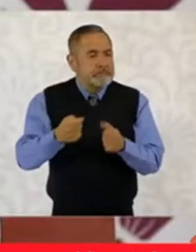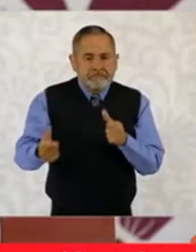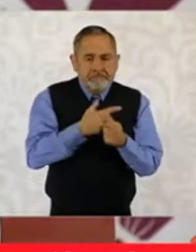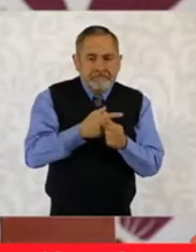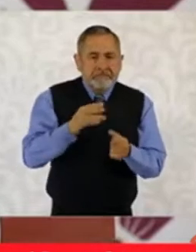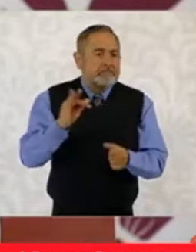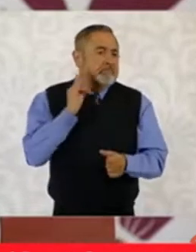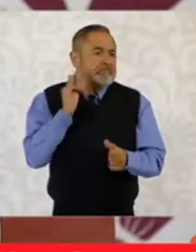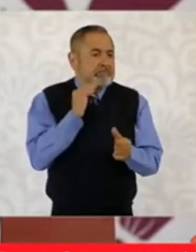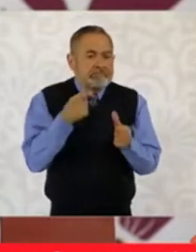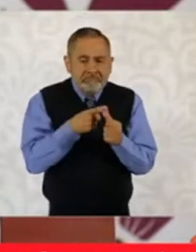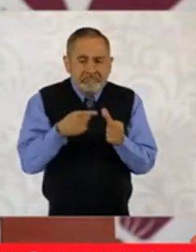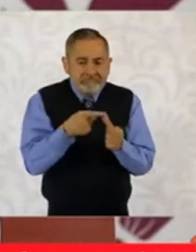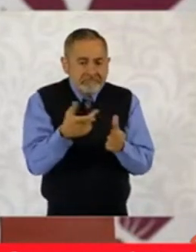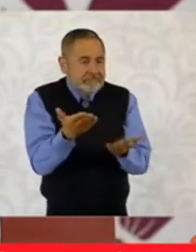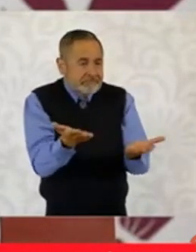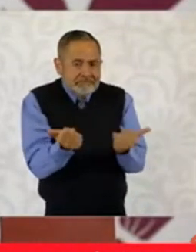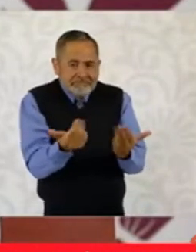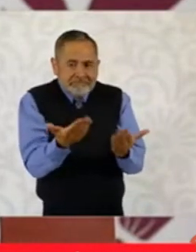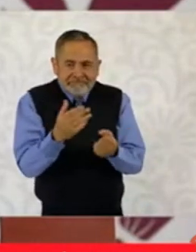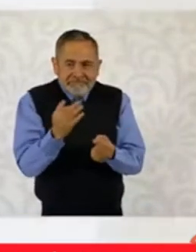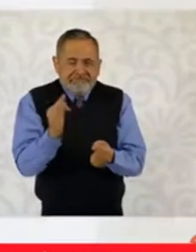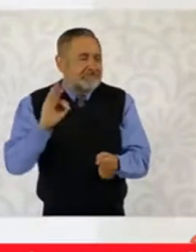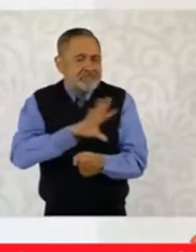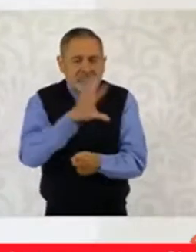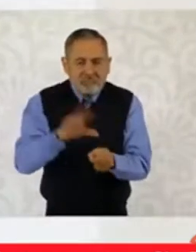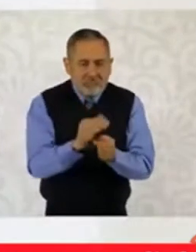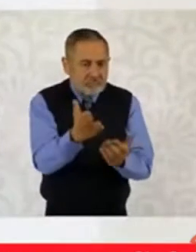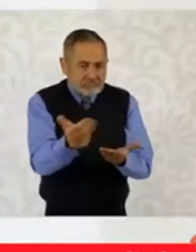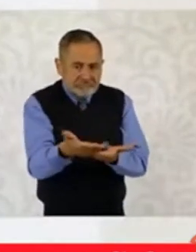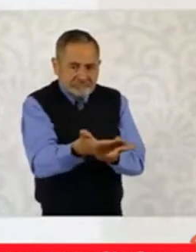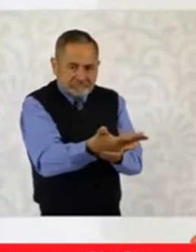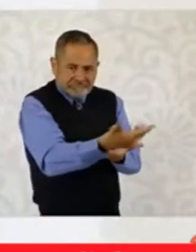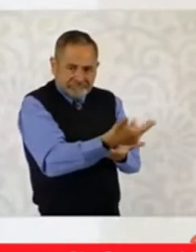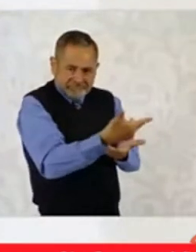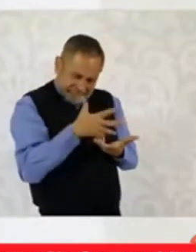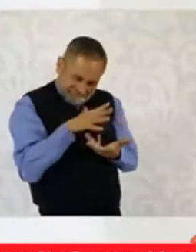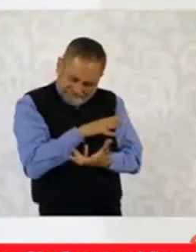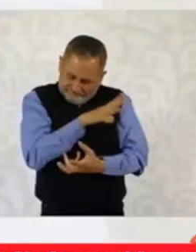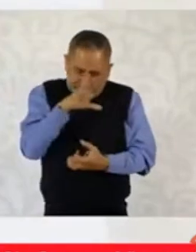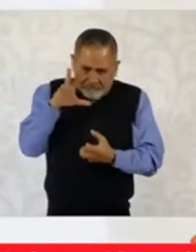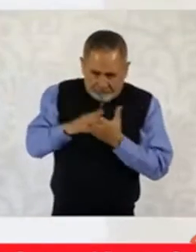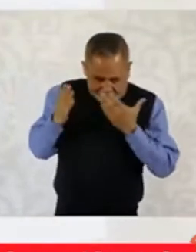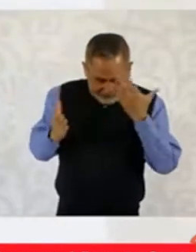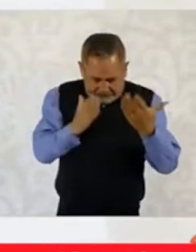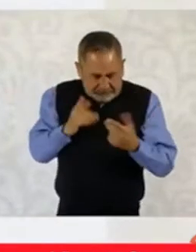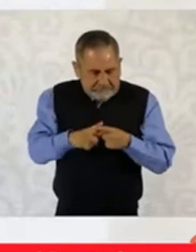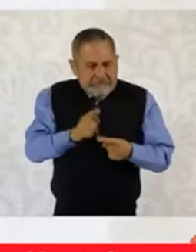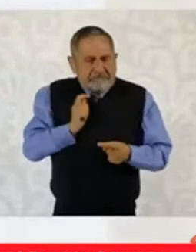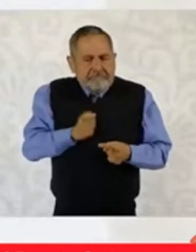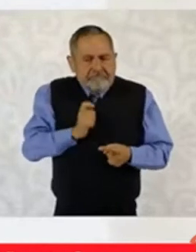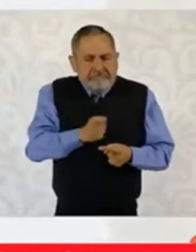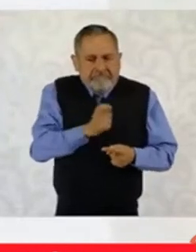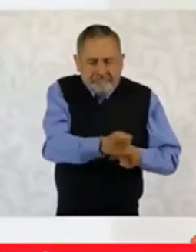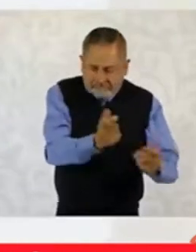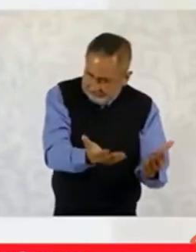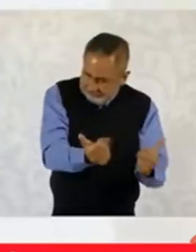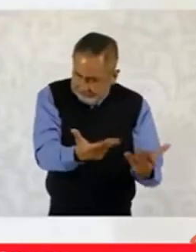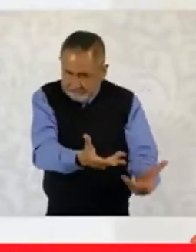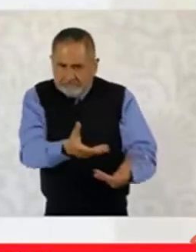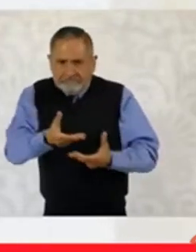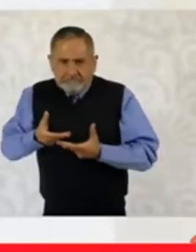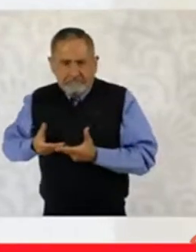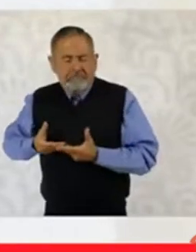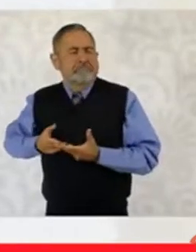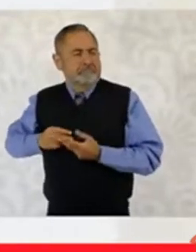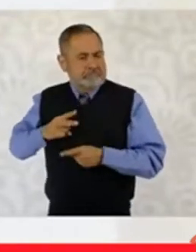información de la Fiscalía Estatal para poder conocer cuál es la investigación que hay. Hasta ahora, lo